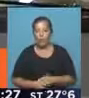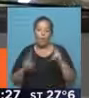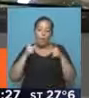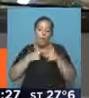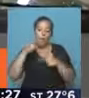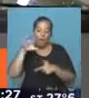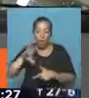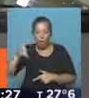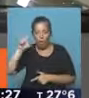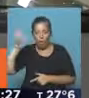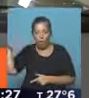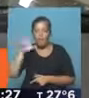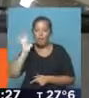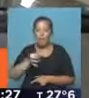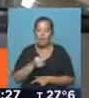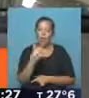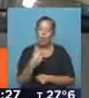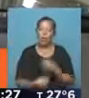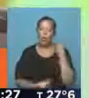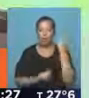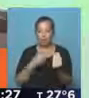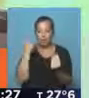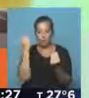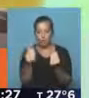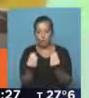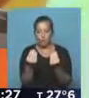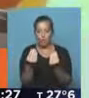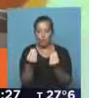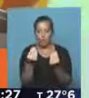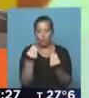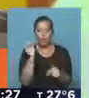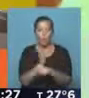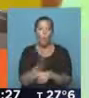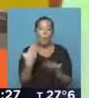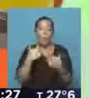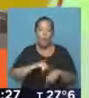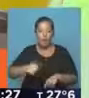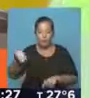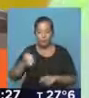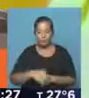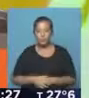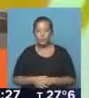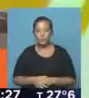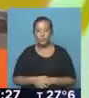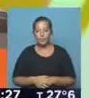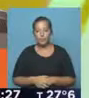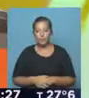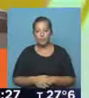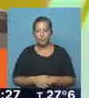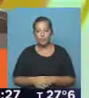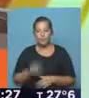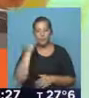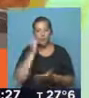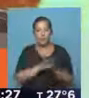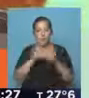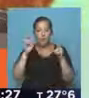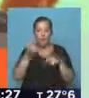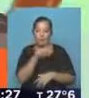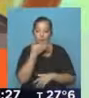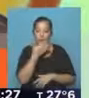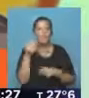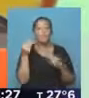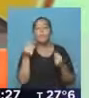política en ecuador sabemos que hay dos candidatos que básicamente son quienes pueden ganar y de eso vamos a hablar es decir que